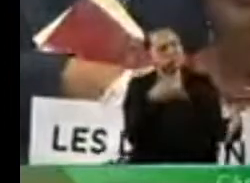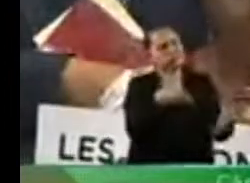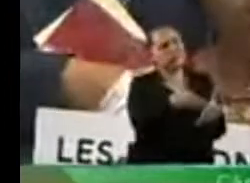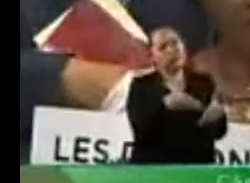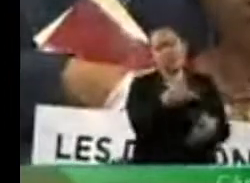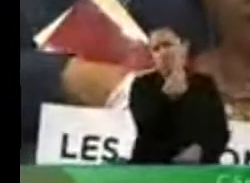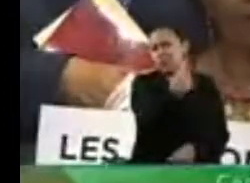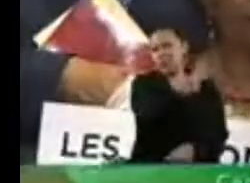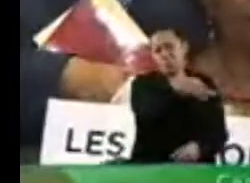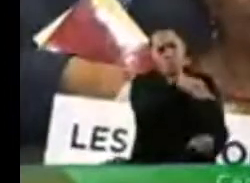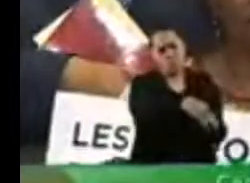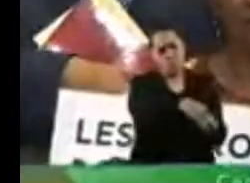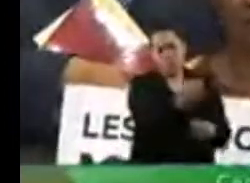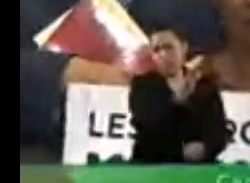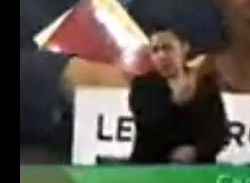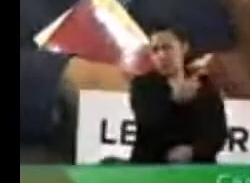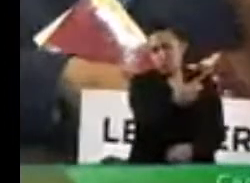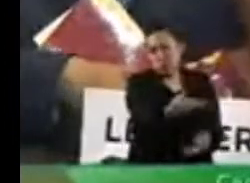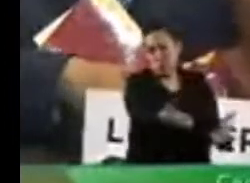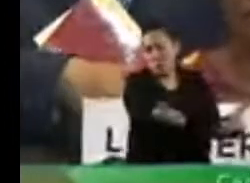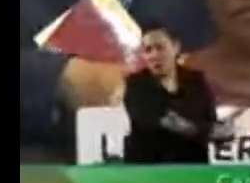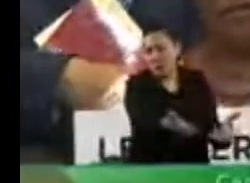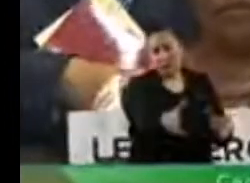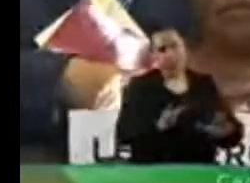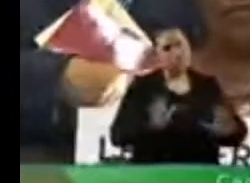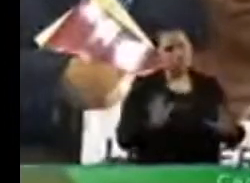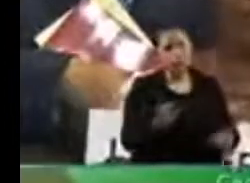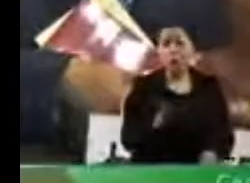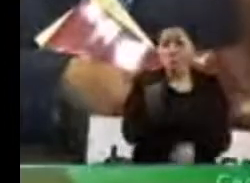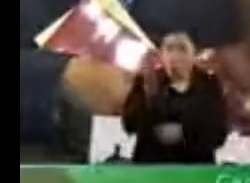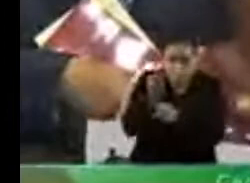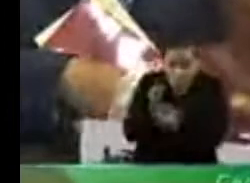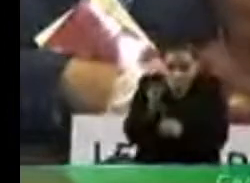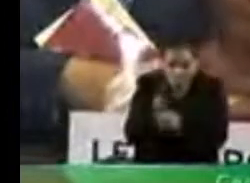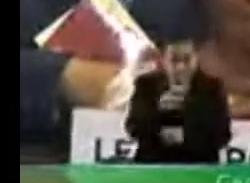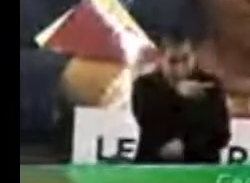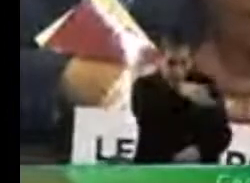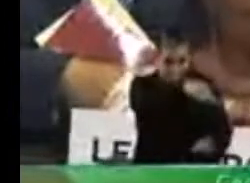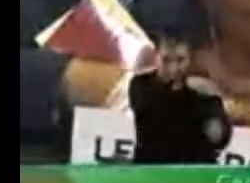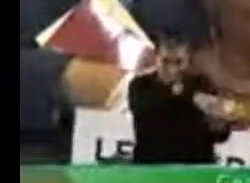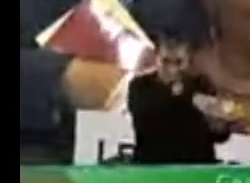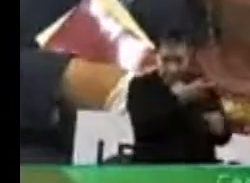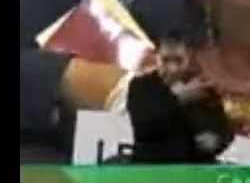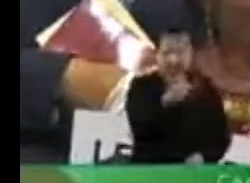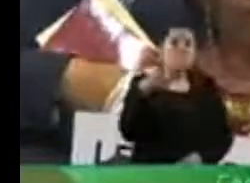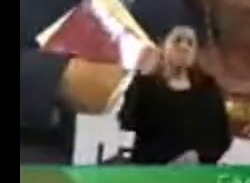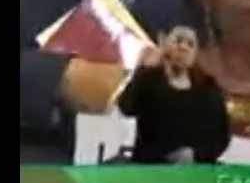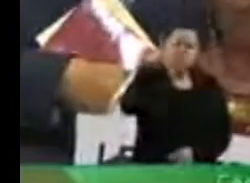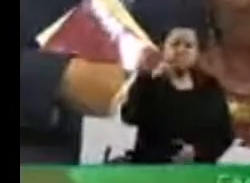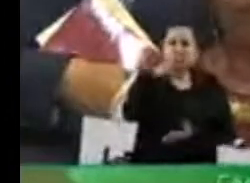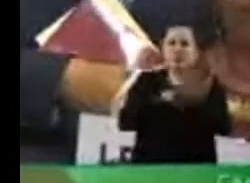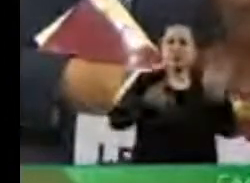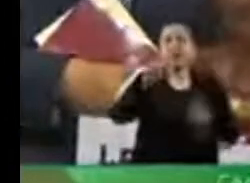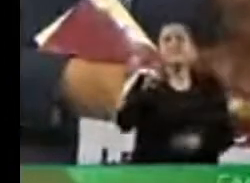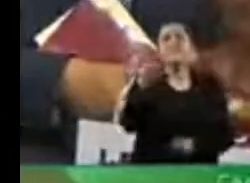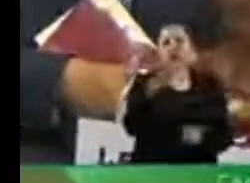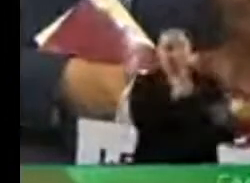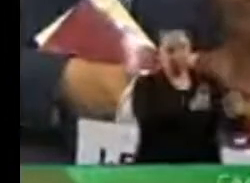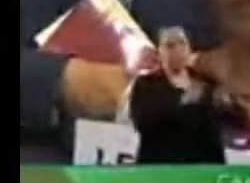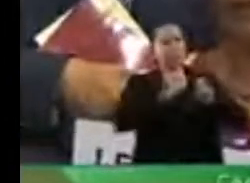momento entregándonos la presidencia de la República nuevamente en el 2024.